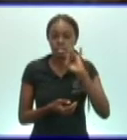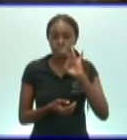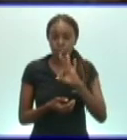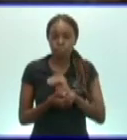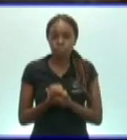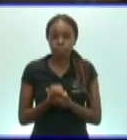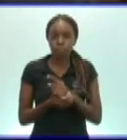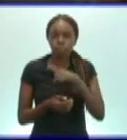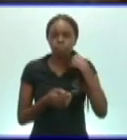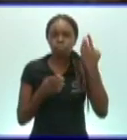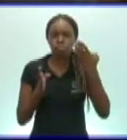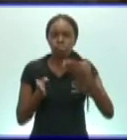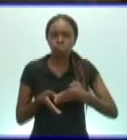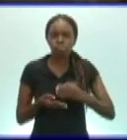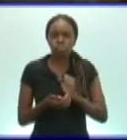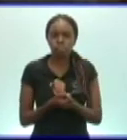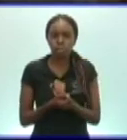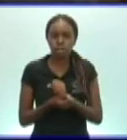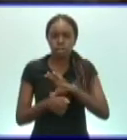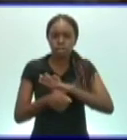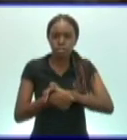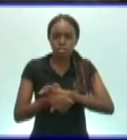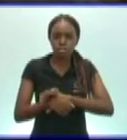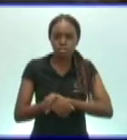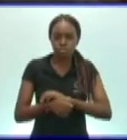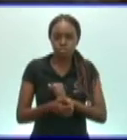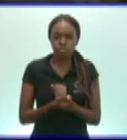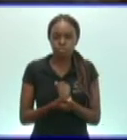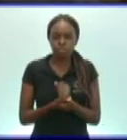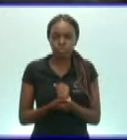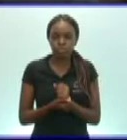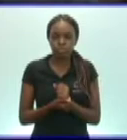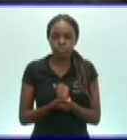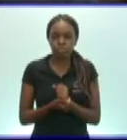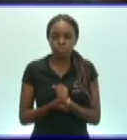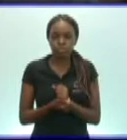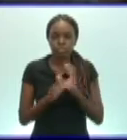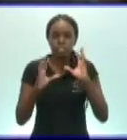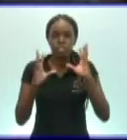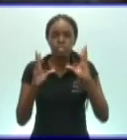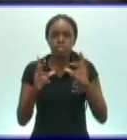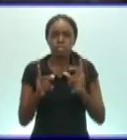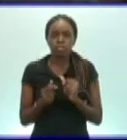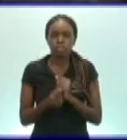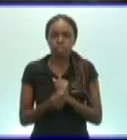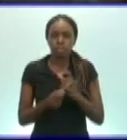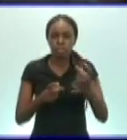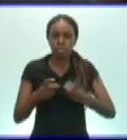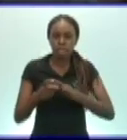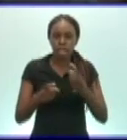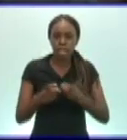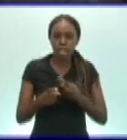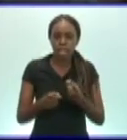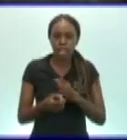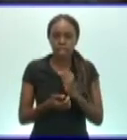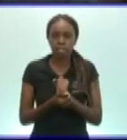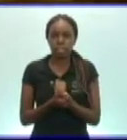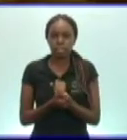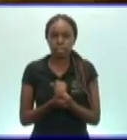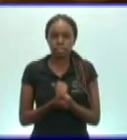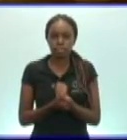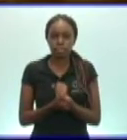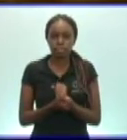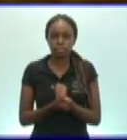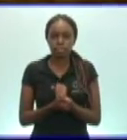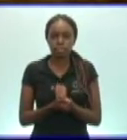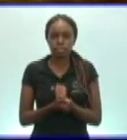dos bayameses sufren prisión como resultado de un incidente ocurrido en la Sociedad La Filarmónica de Bayamo.